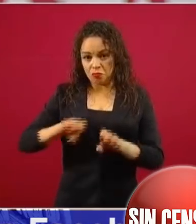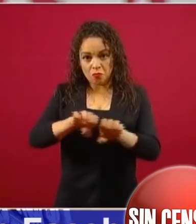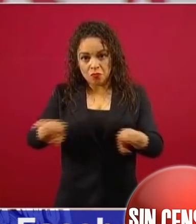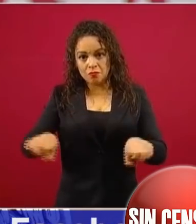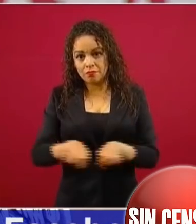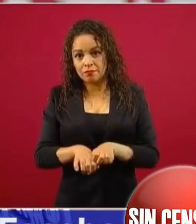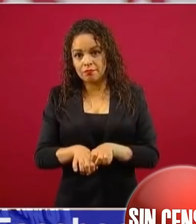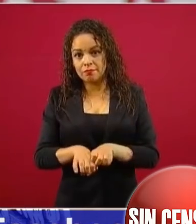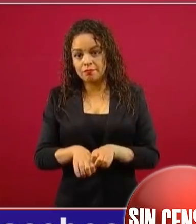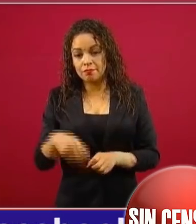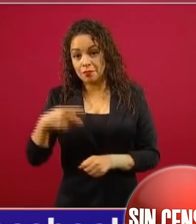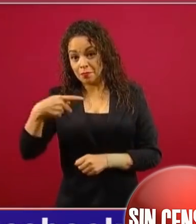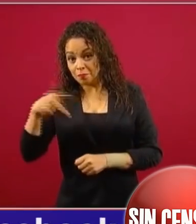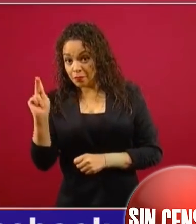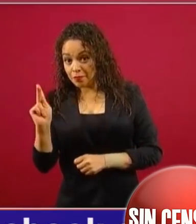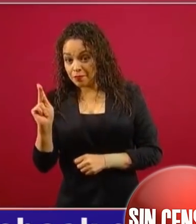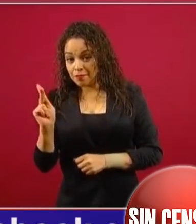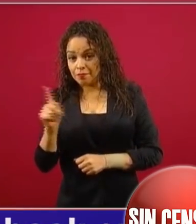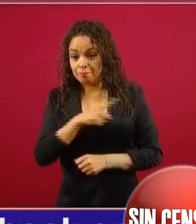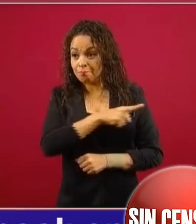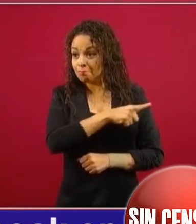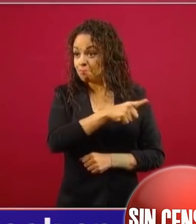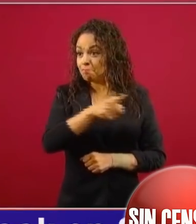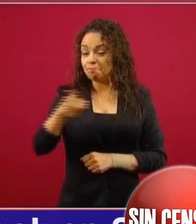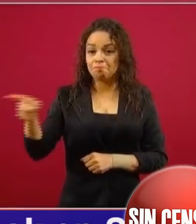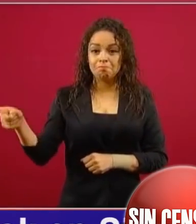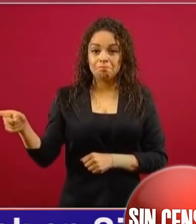no tienen